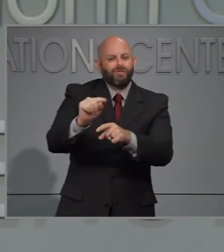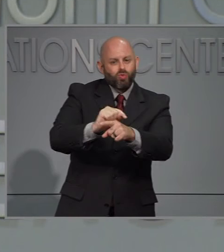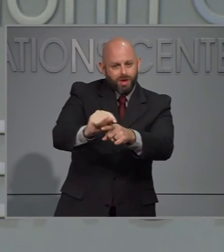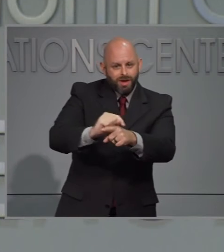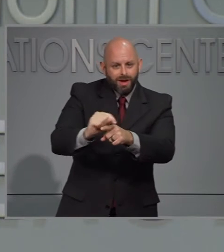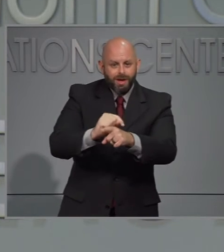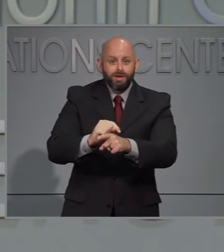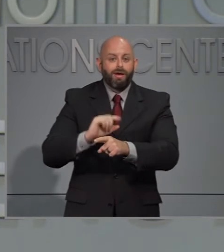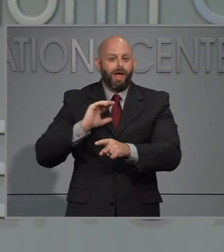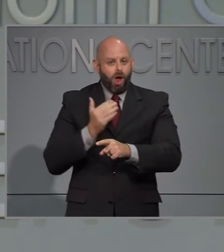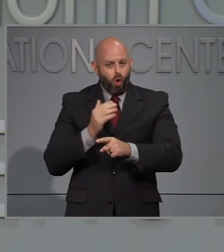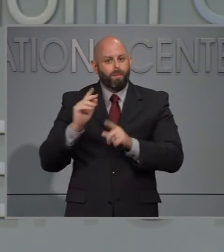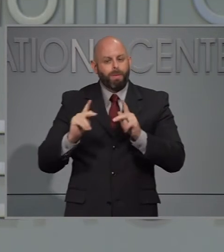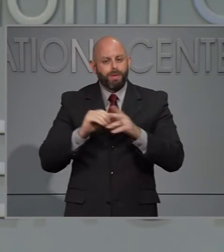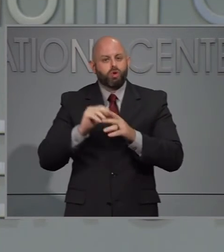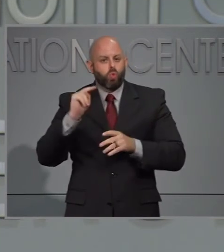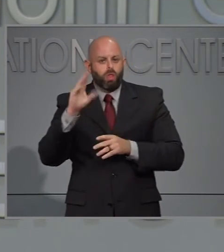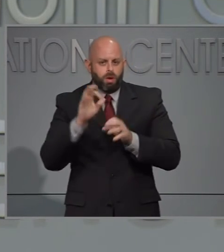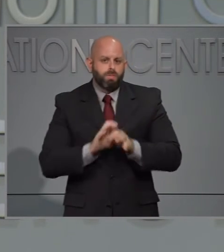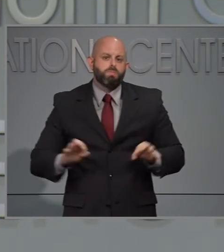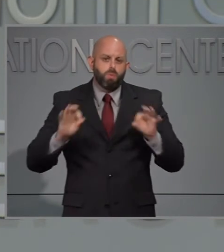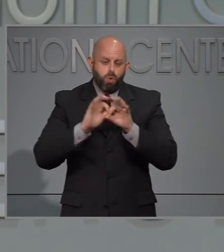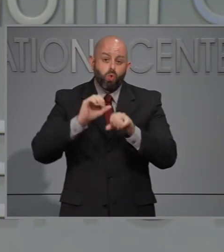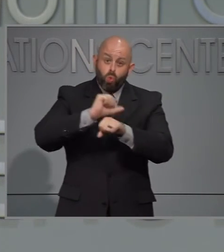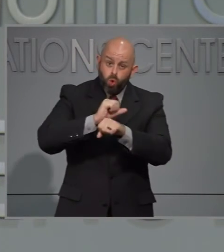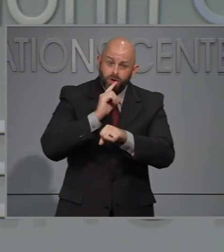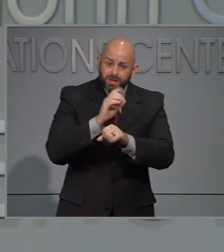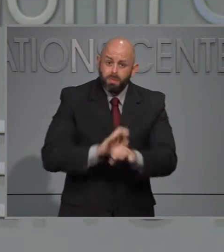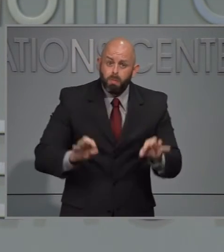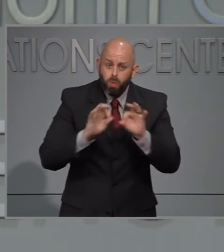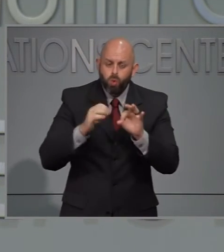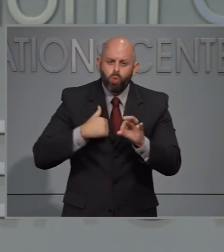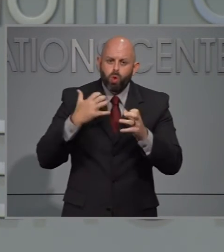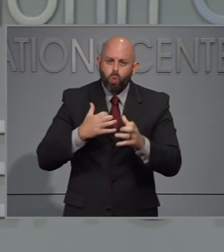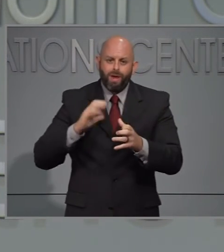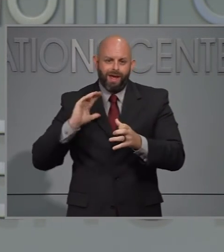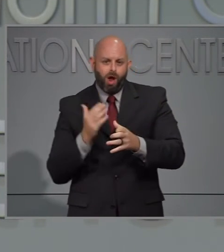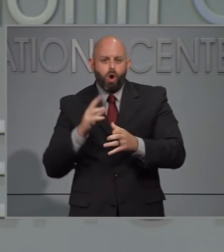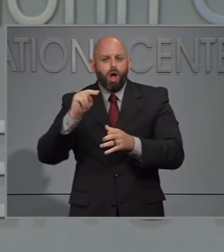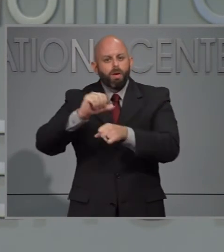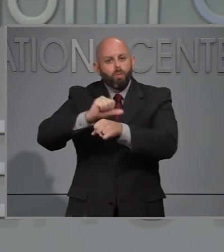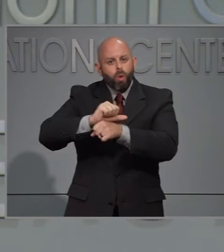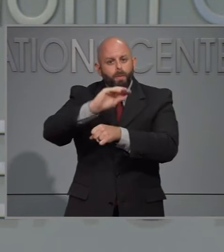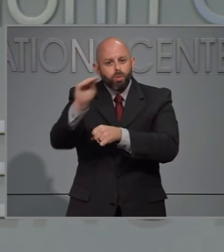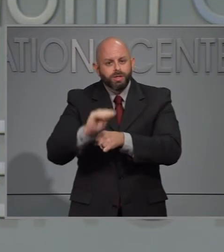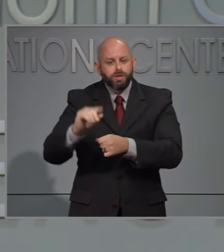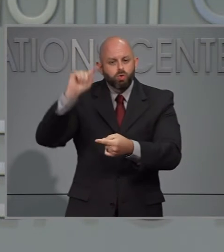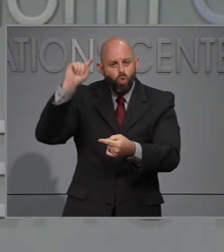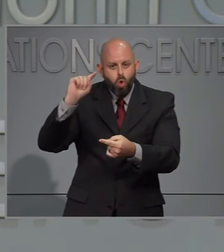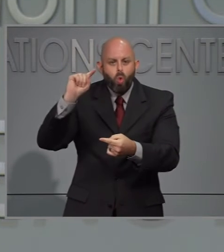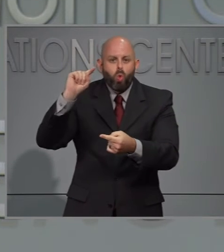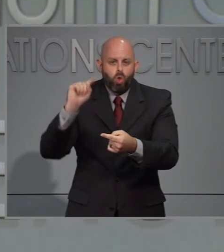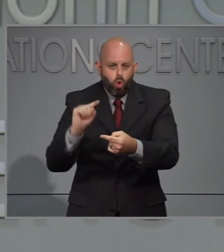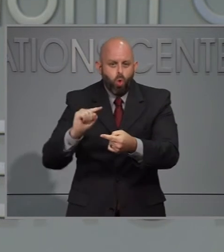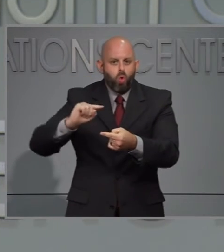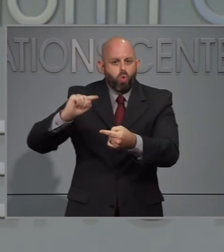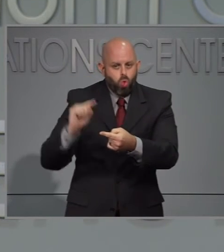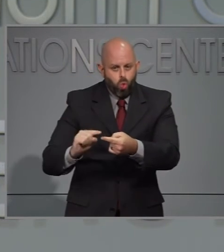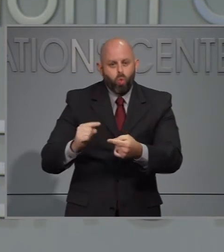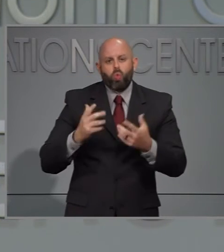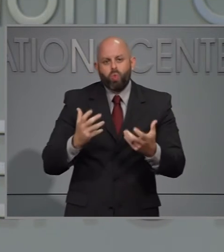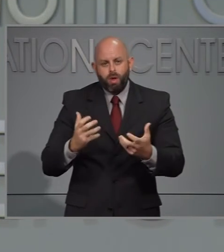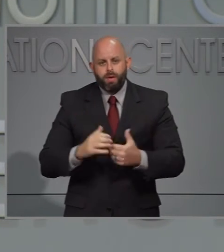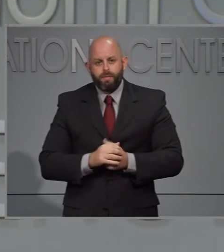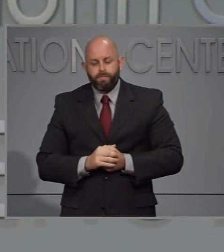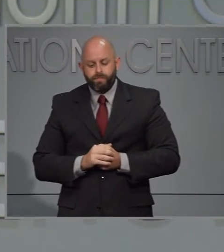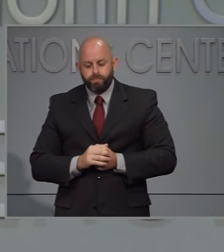de trabajo, va a ayudar para poder reducir el desempleo. Nosotros sabemos de que es un